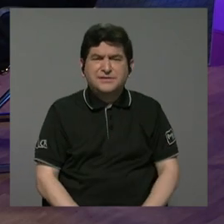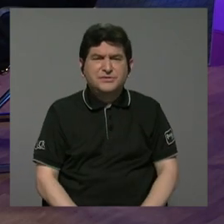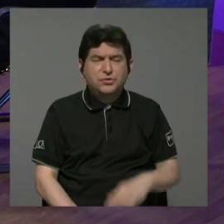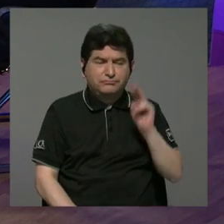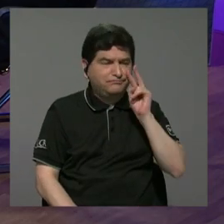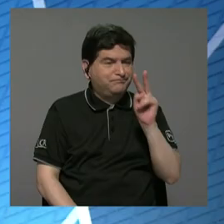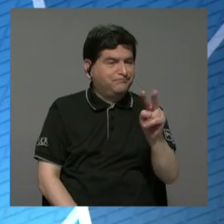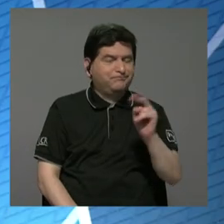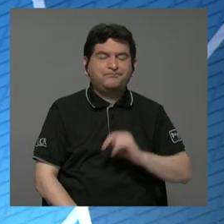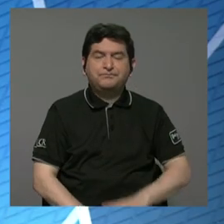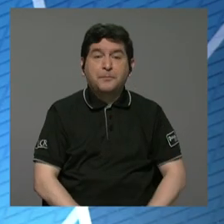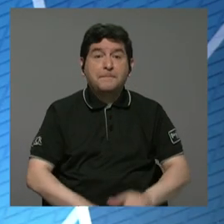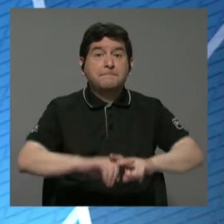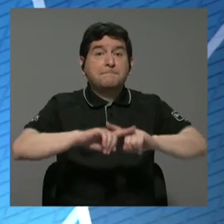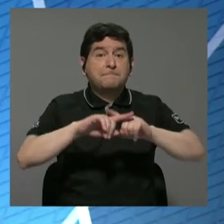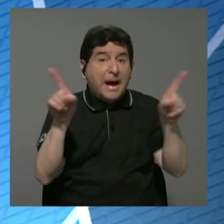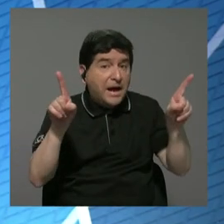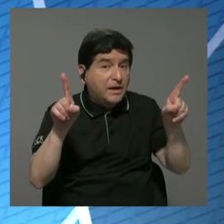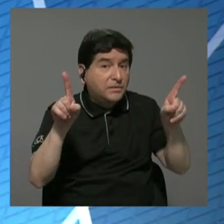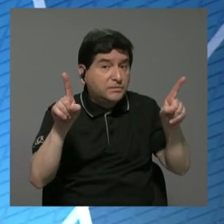no las está viendo, pero que